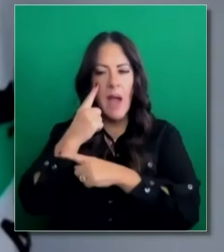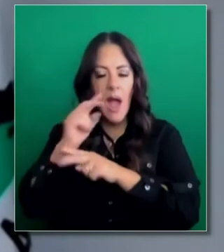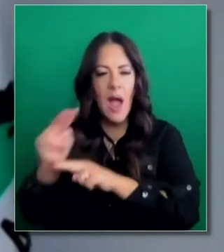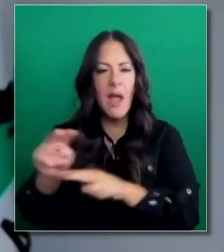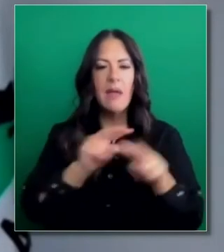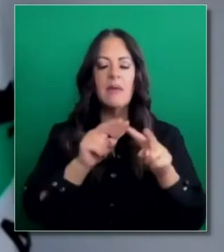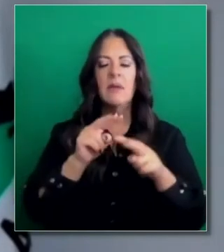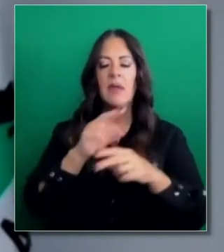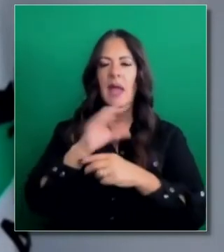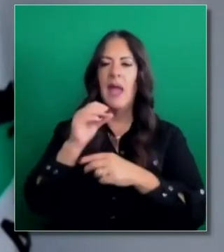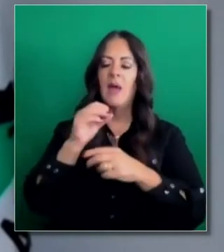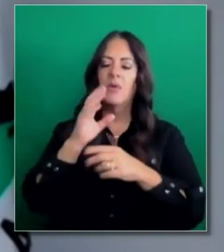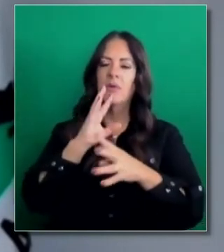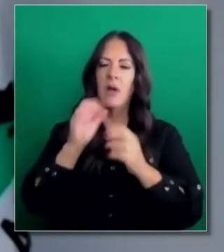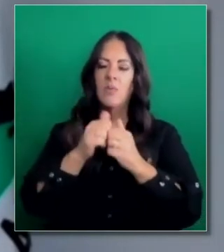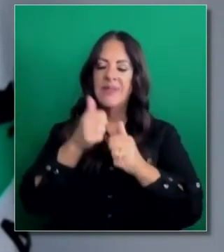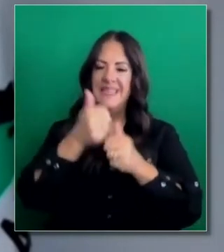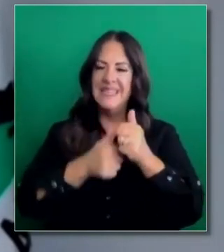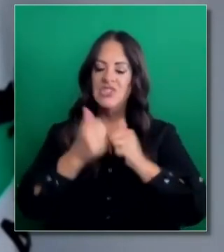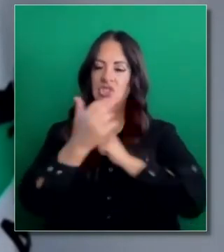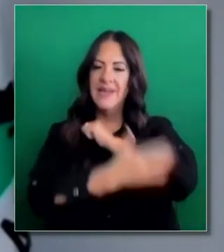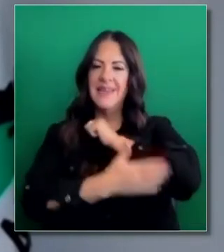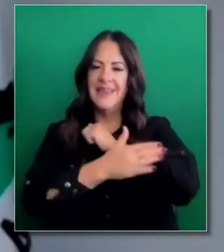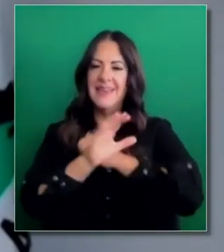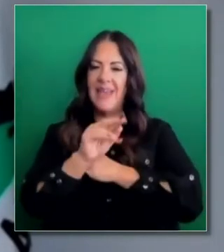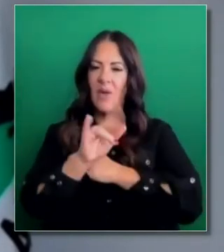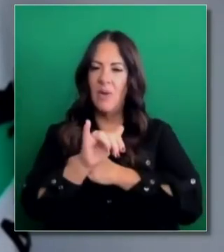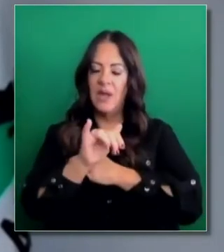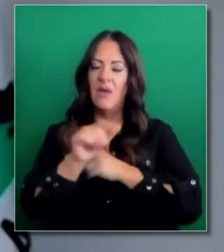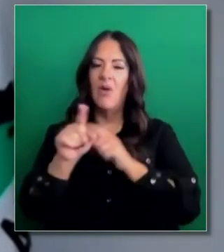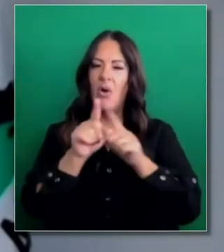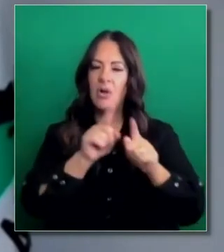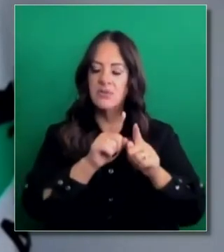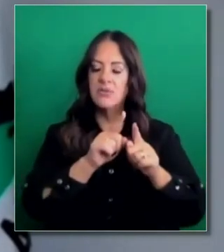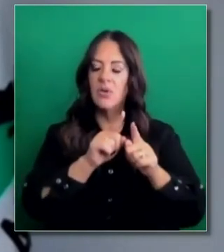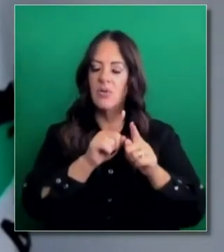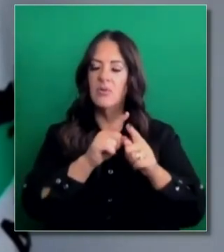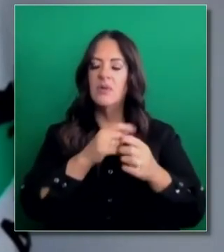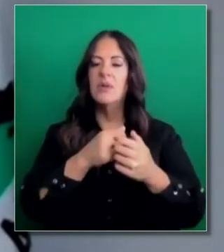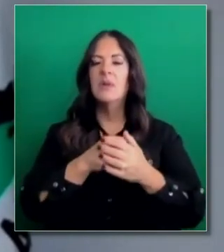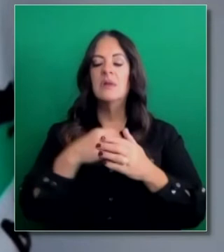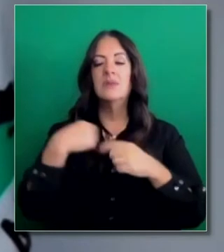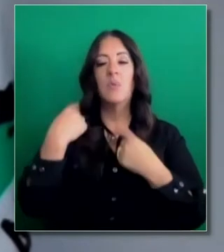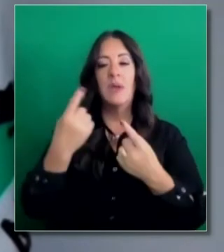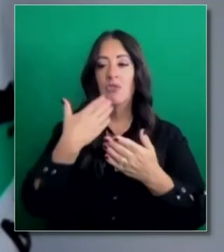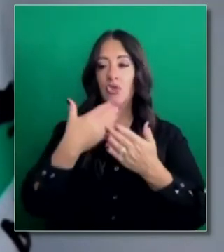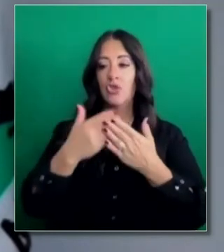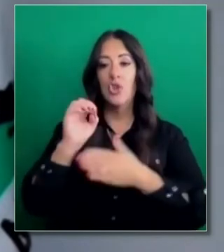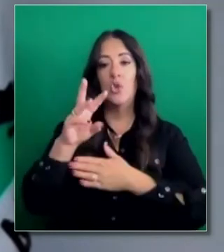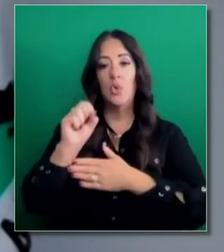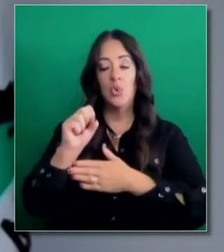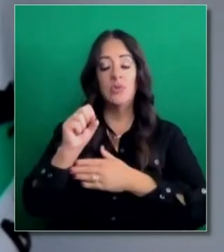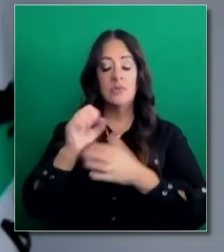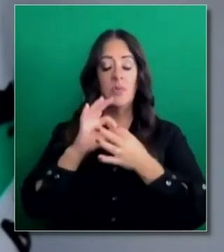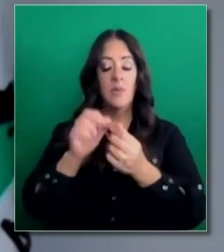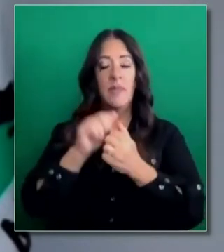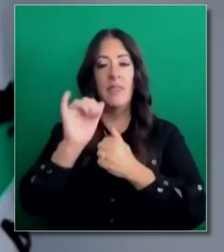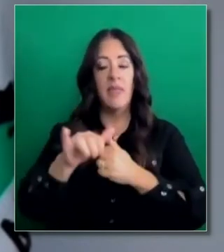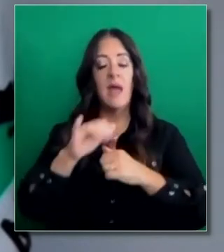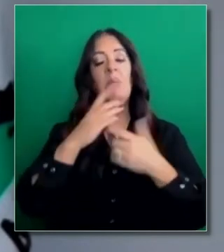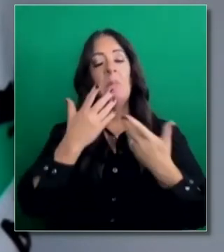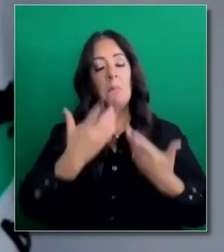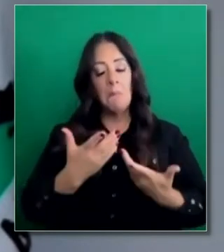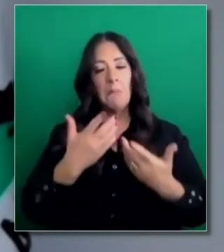trabajando allegada mente con el condado así que se ha realizado mucho progreso hemos adelantado mucho en las